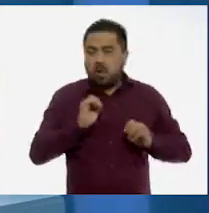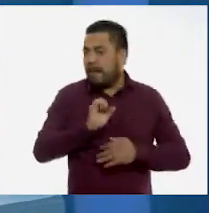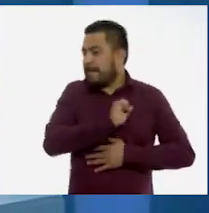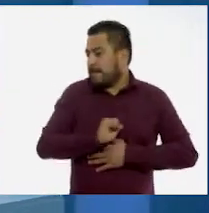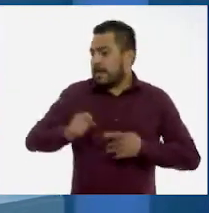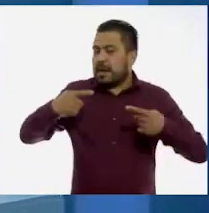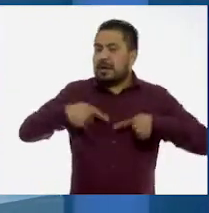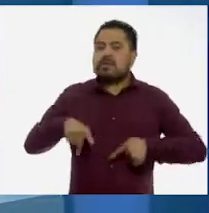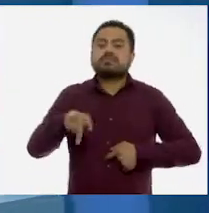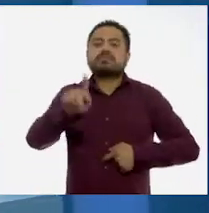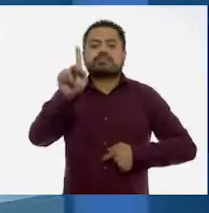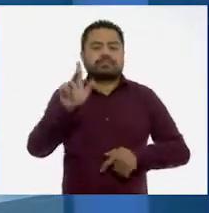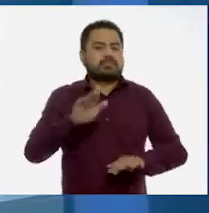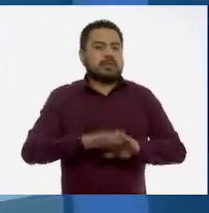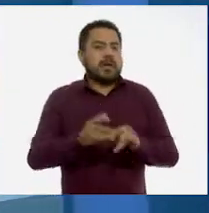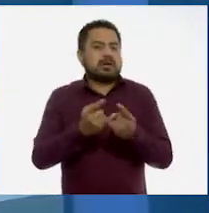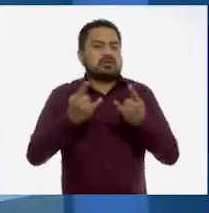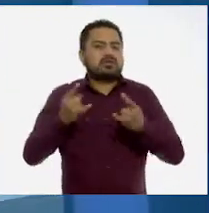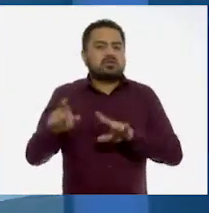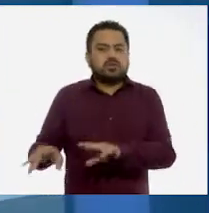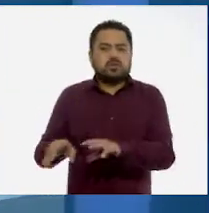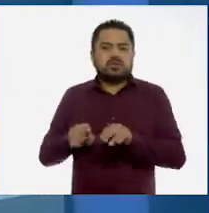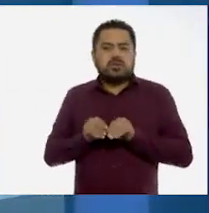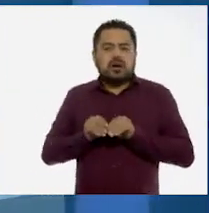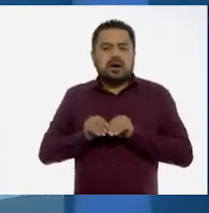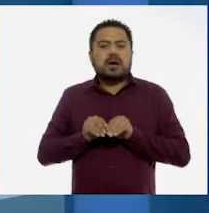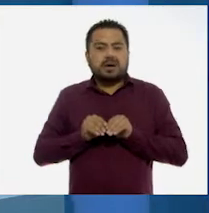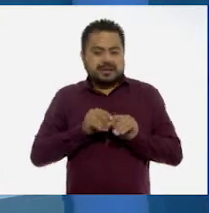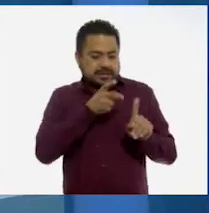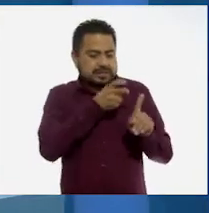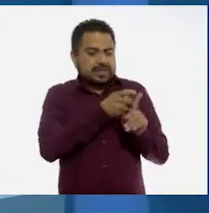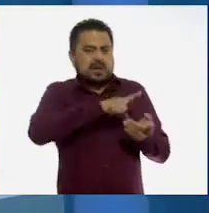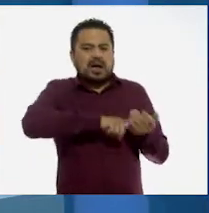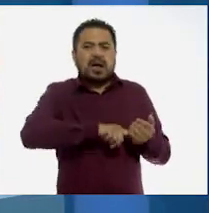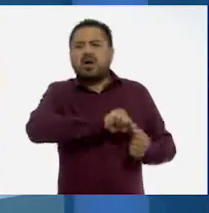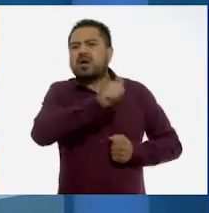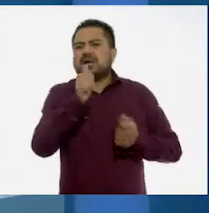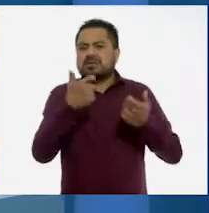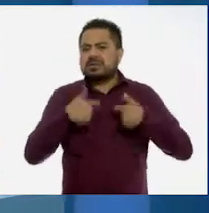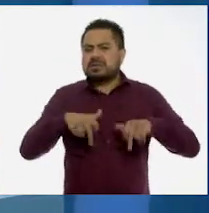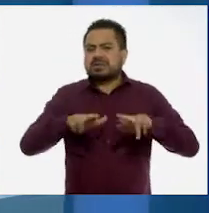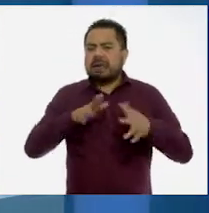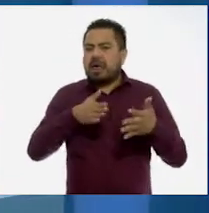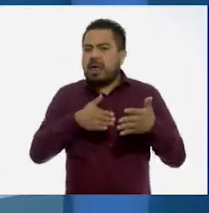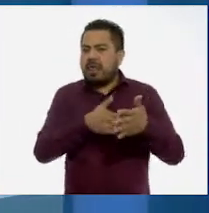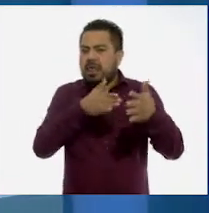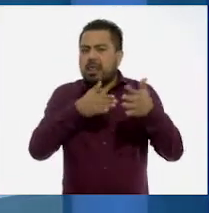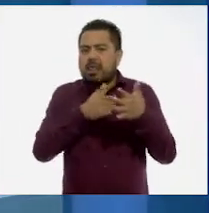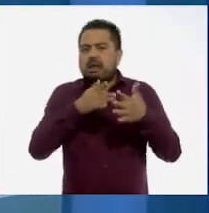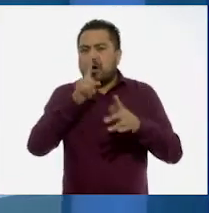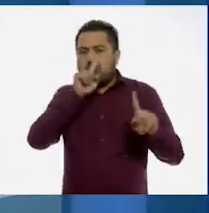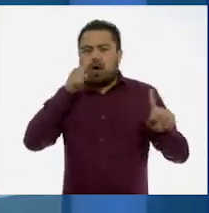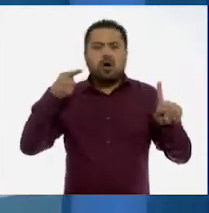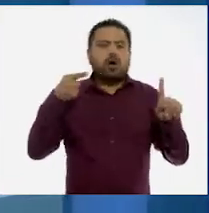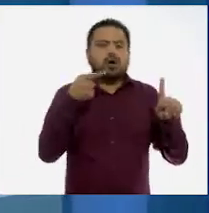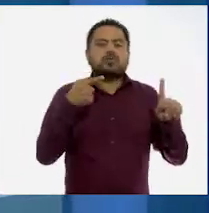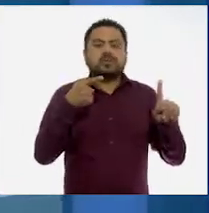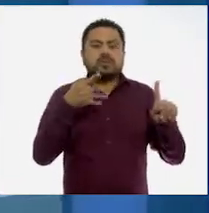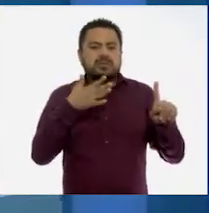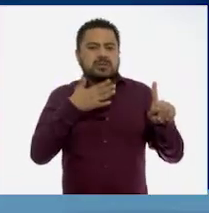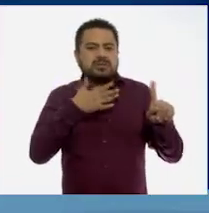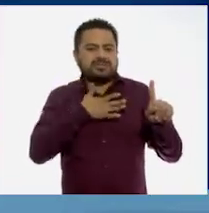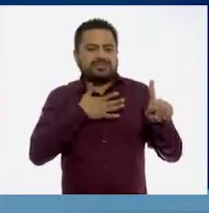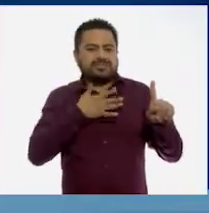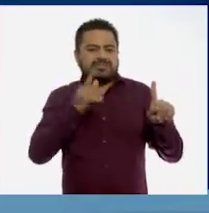pero que lleva el peso de la historia. Y el antagonista es aquel que representa un obstáculo para los objetivos de nuestro